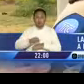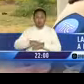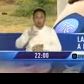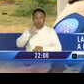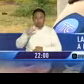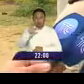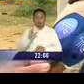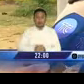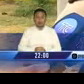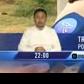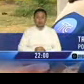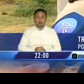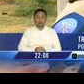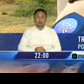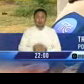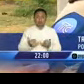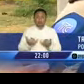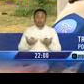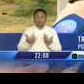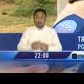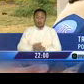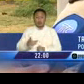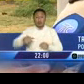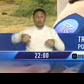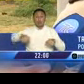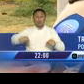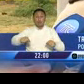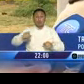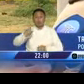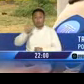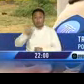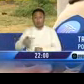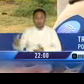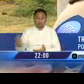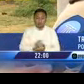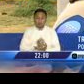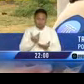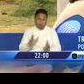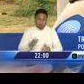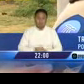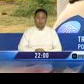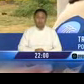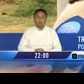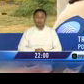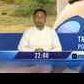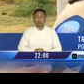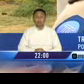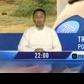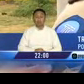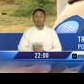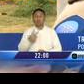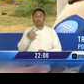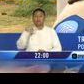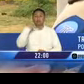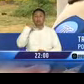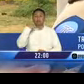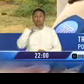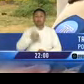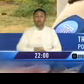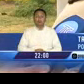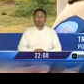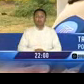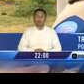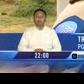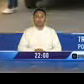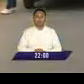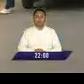Un momento tenemos la motocicleta en la que se movilizaba uno de los posibles causantes, dos terminales telefónicos y